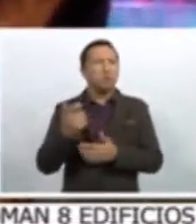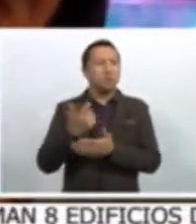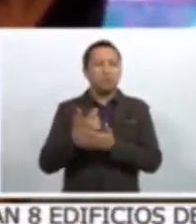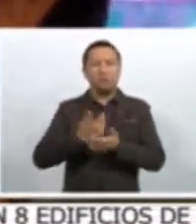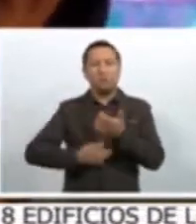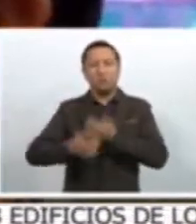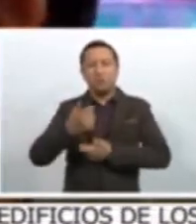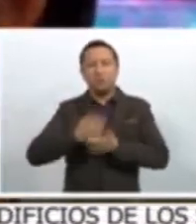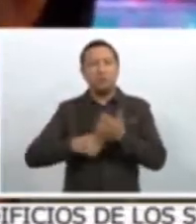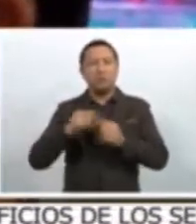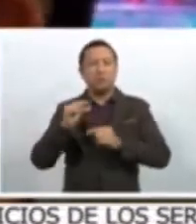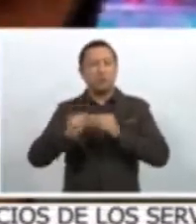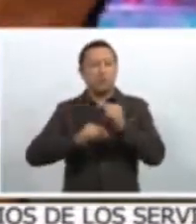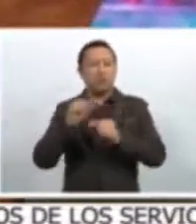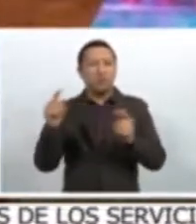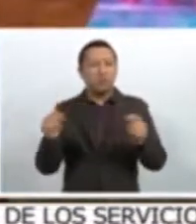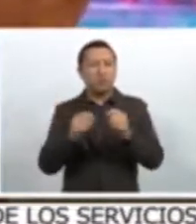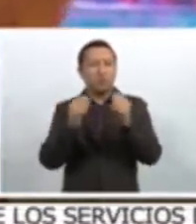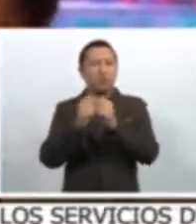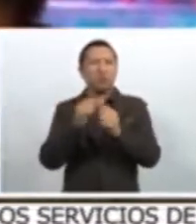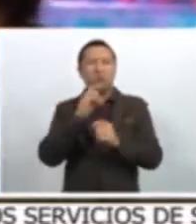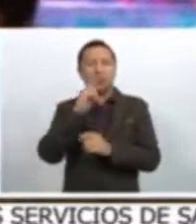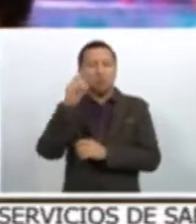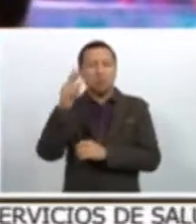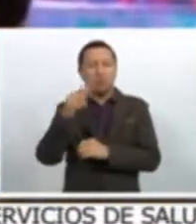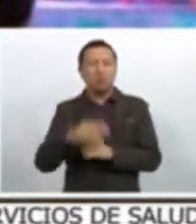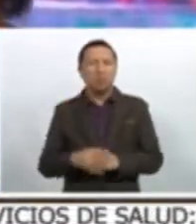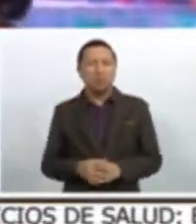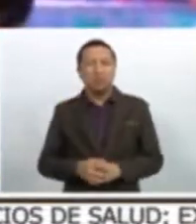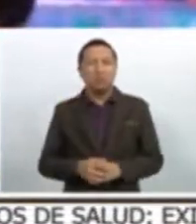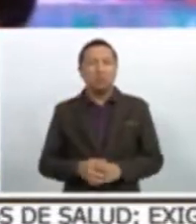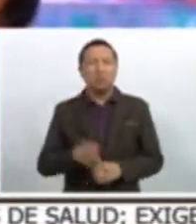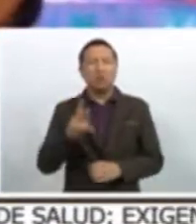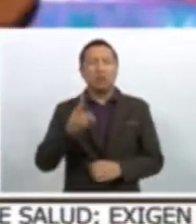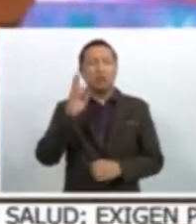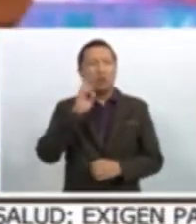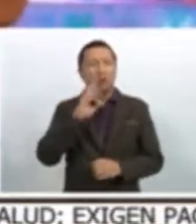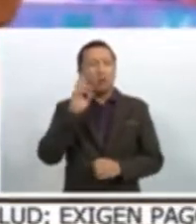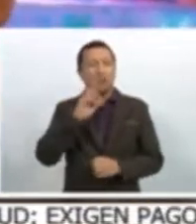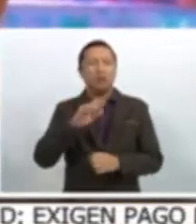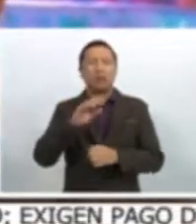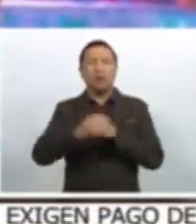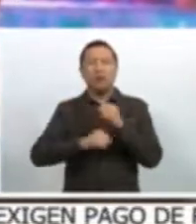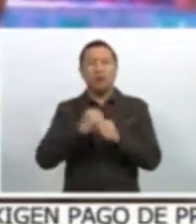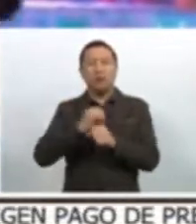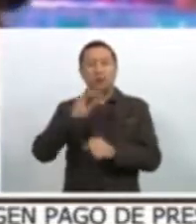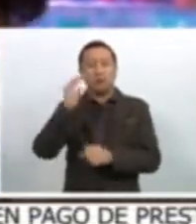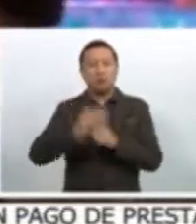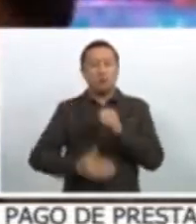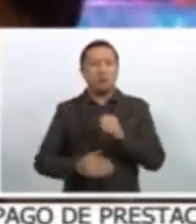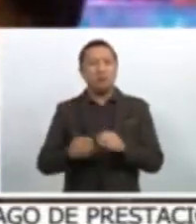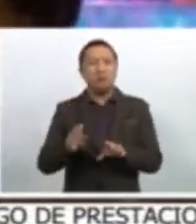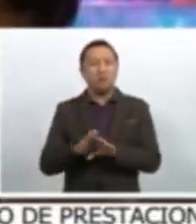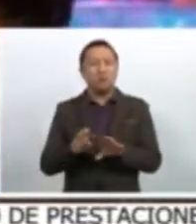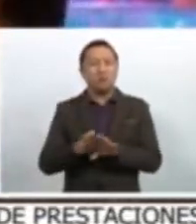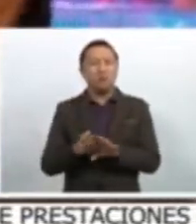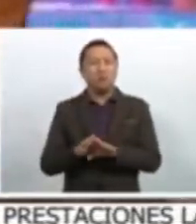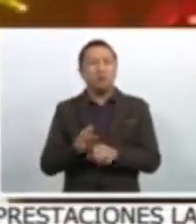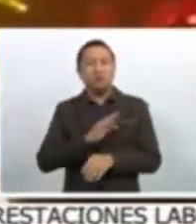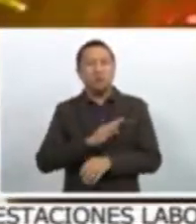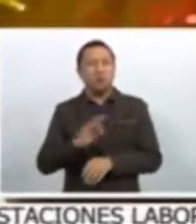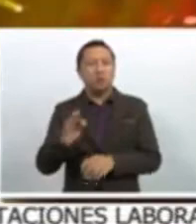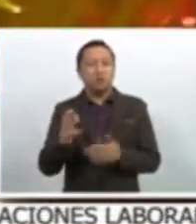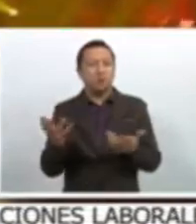de Tulum va en marcha. Y bueno, esperemos que así cerremos el año con muy buenos números, así lo reportan las